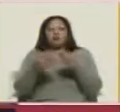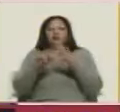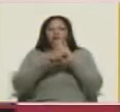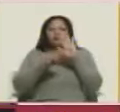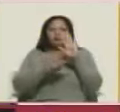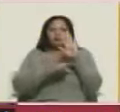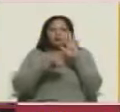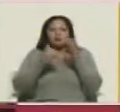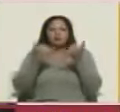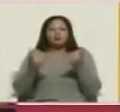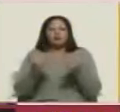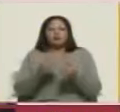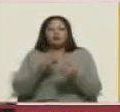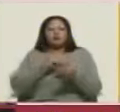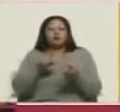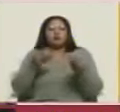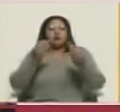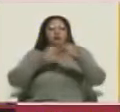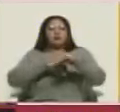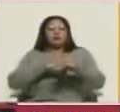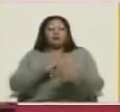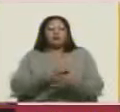cumplimiento a los acuerdos.